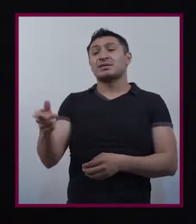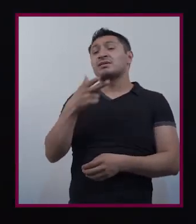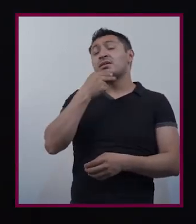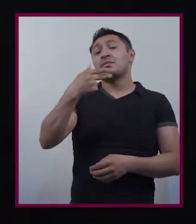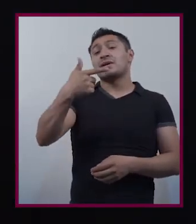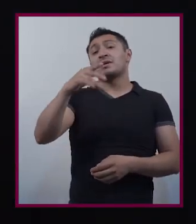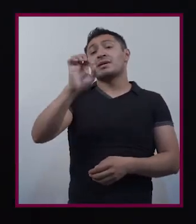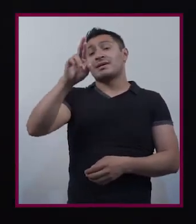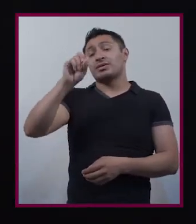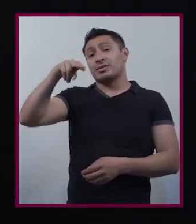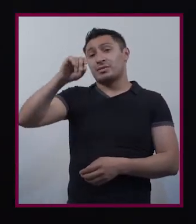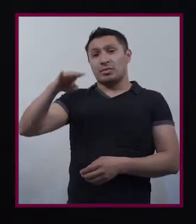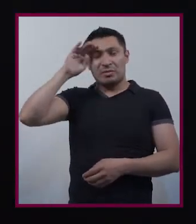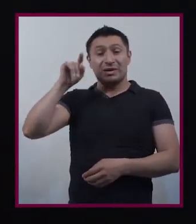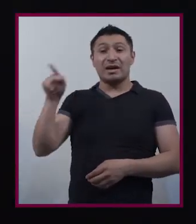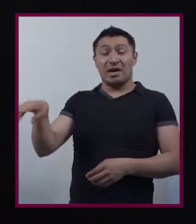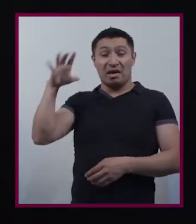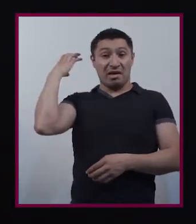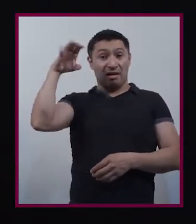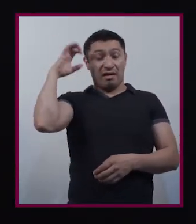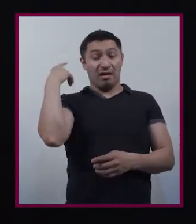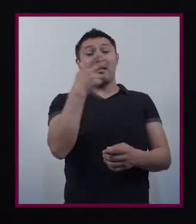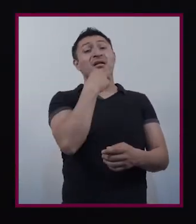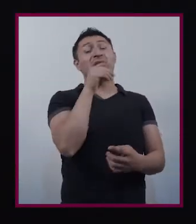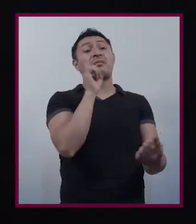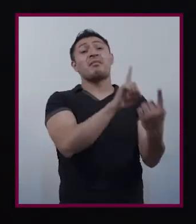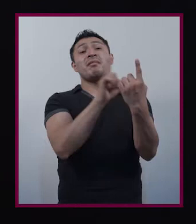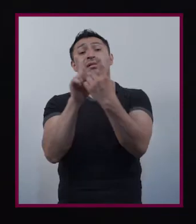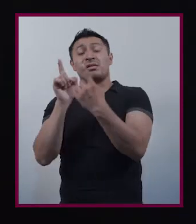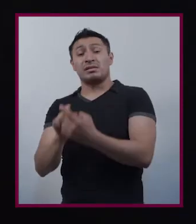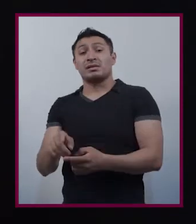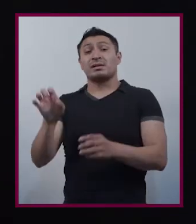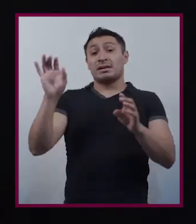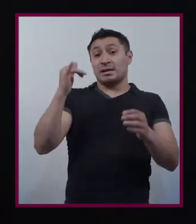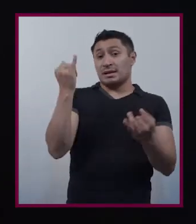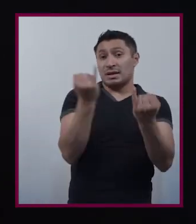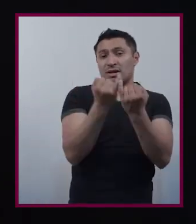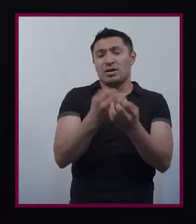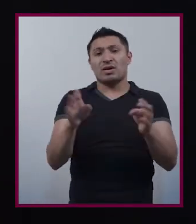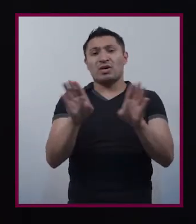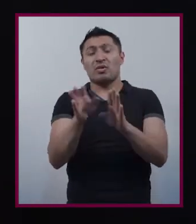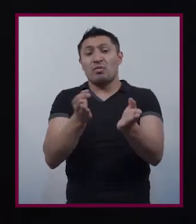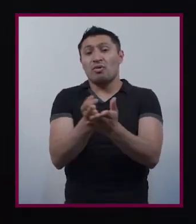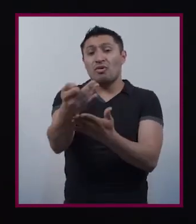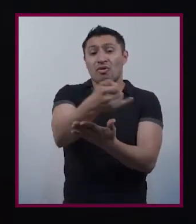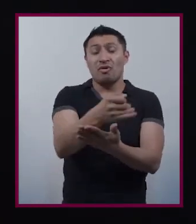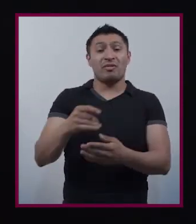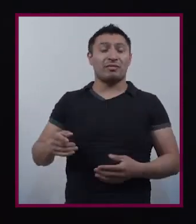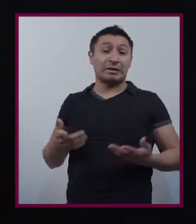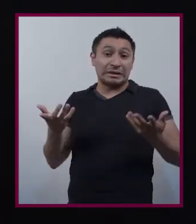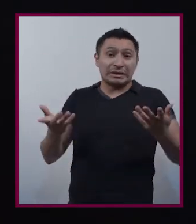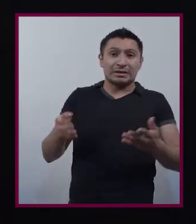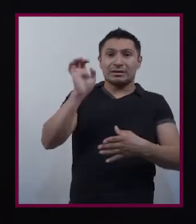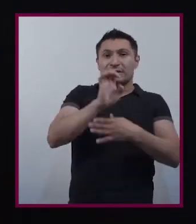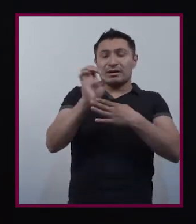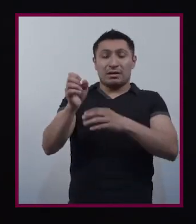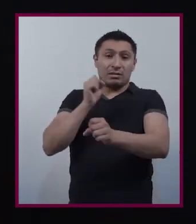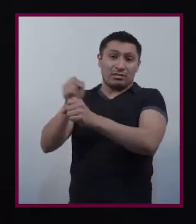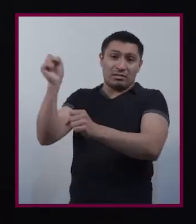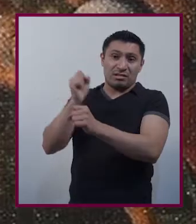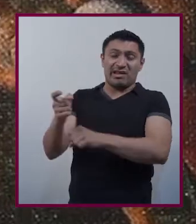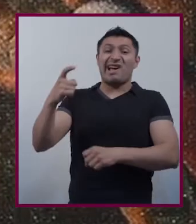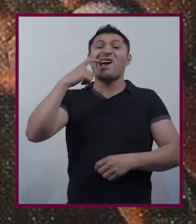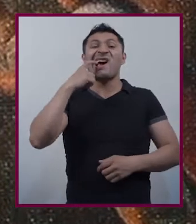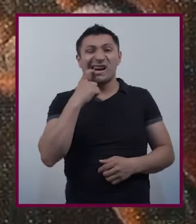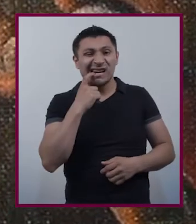Jerónimo pensaba que coqueteaba con los invitados, e incluso que lo engañaba con alguno de ellos. Así que la agredía por